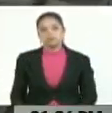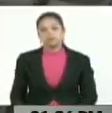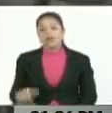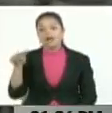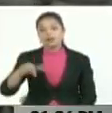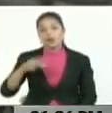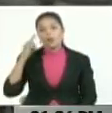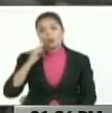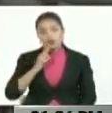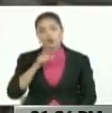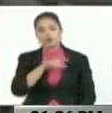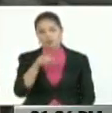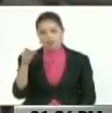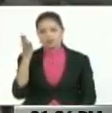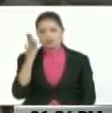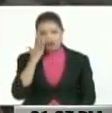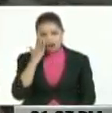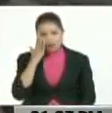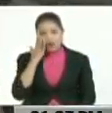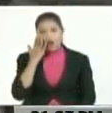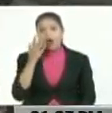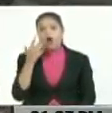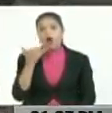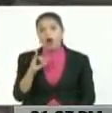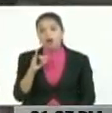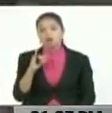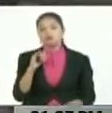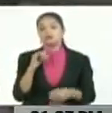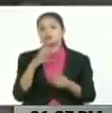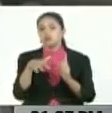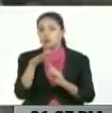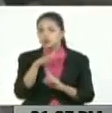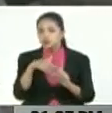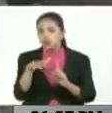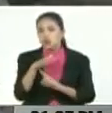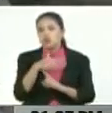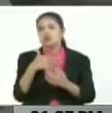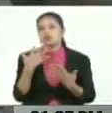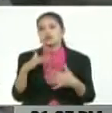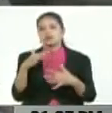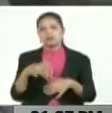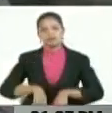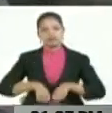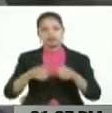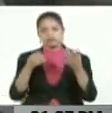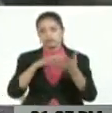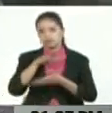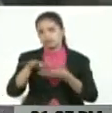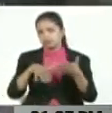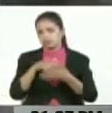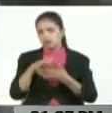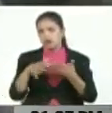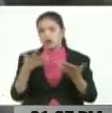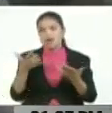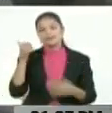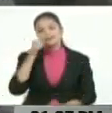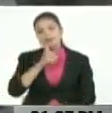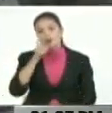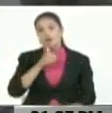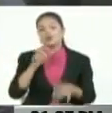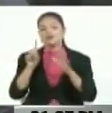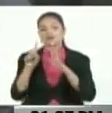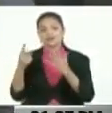Bolívar, bueno, como ustedes saben, han venido ocurriendo hechos de alteración al orden público durante el sábado